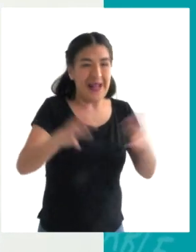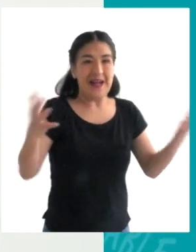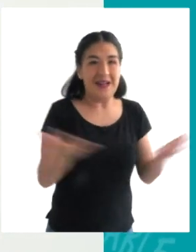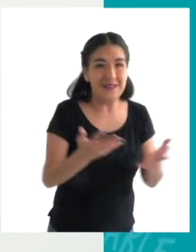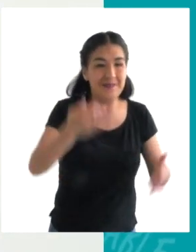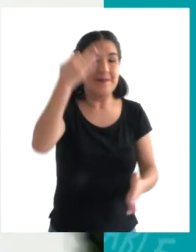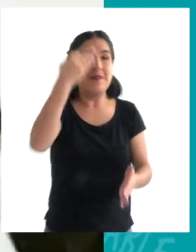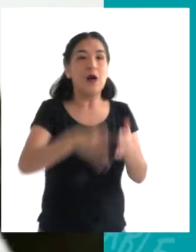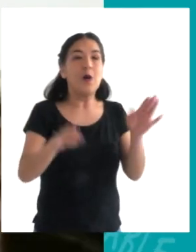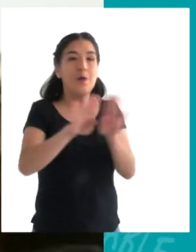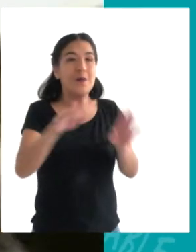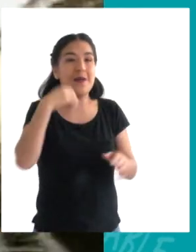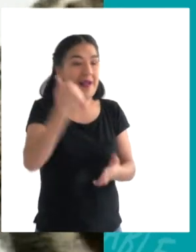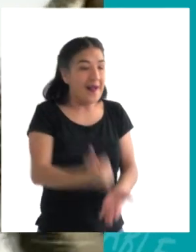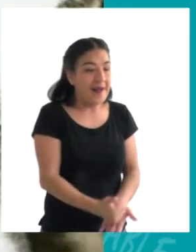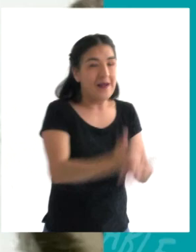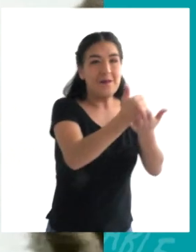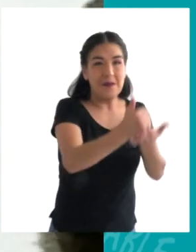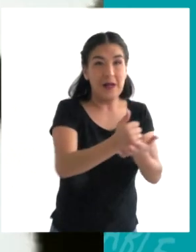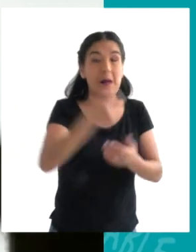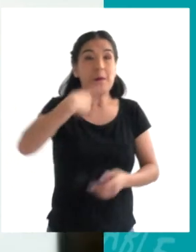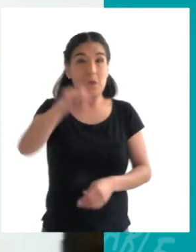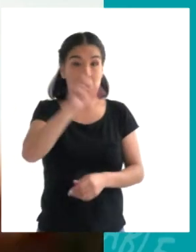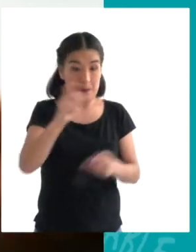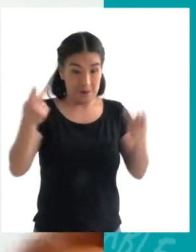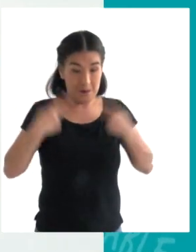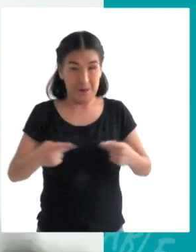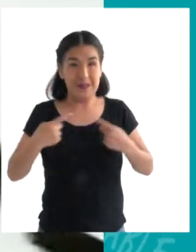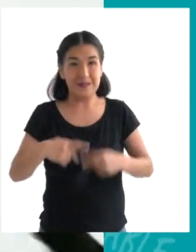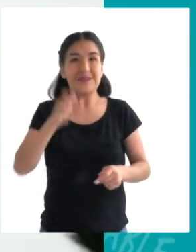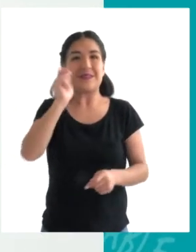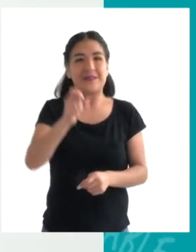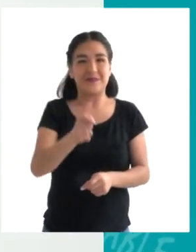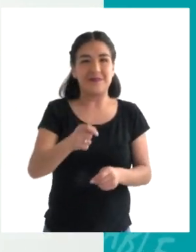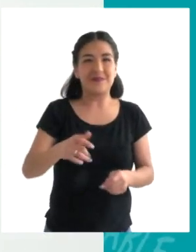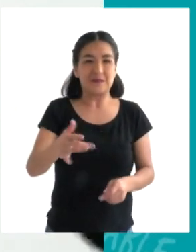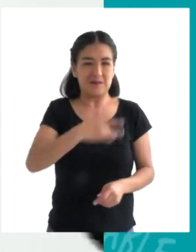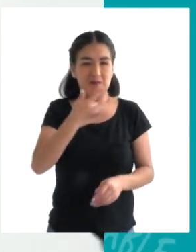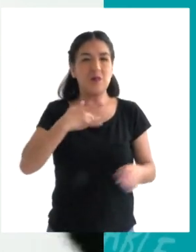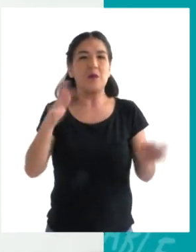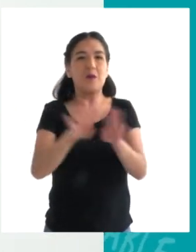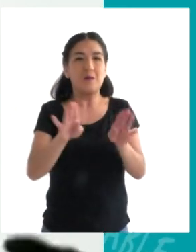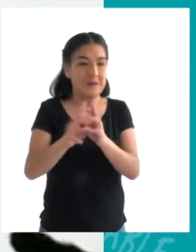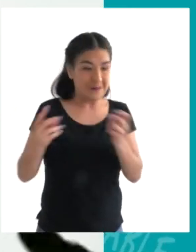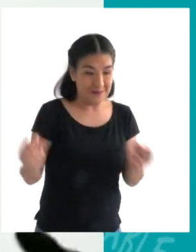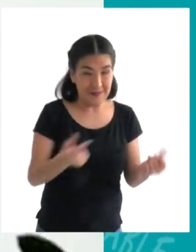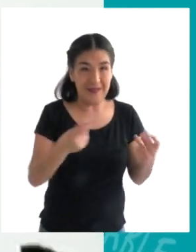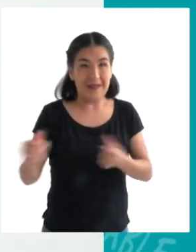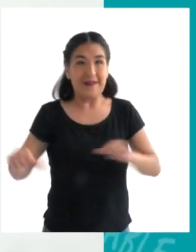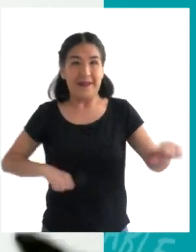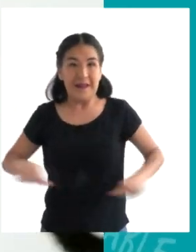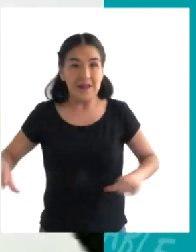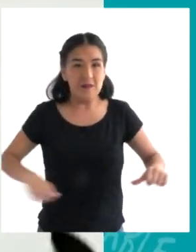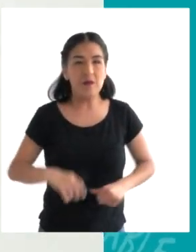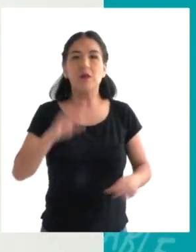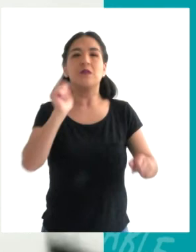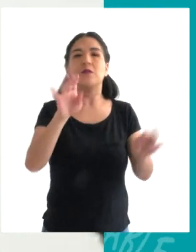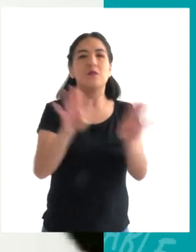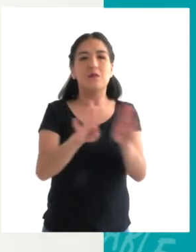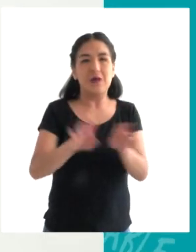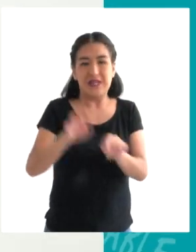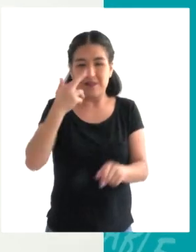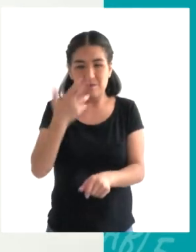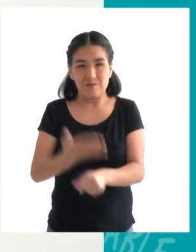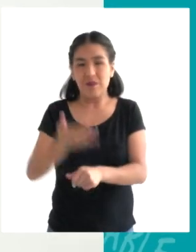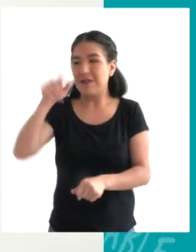intención de querer ayudar a la gente, pero cuando una persona está siendo proactivo, lo que está haciendo es responsabilizándose